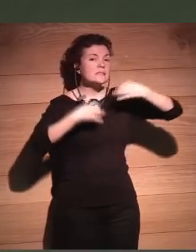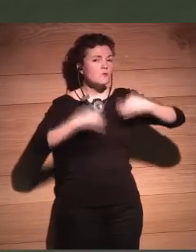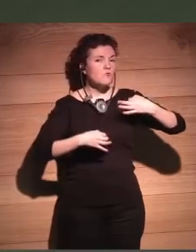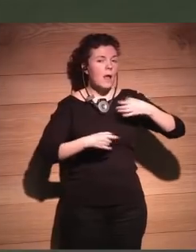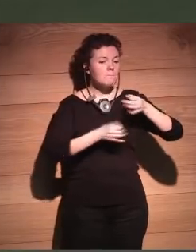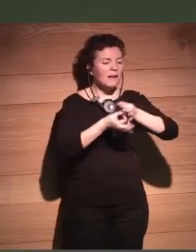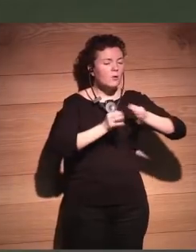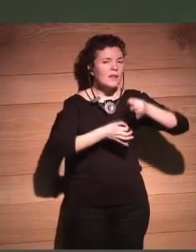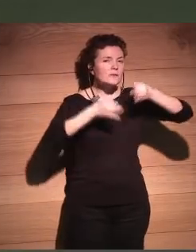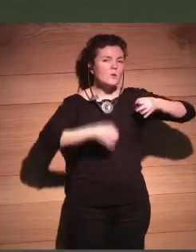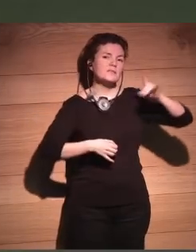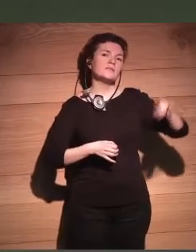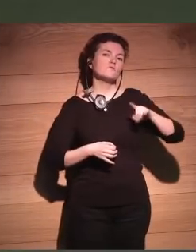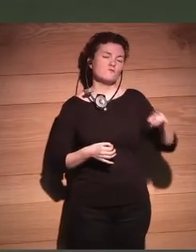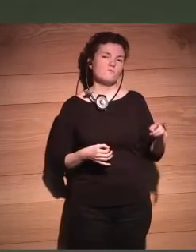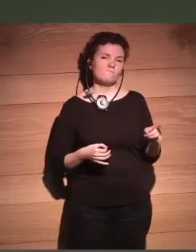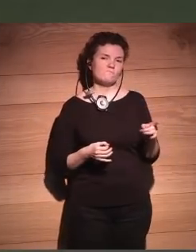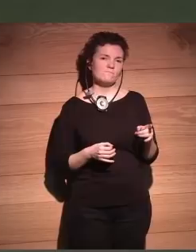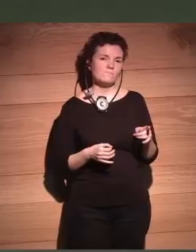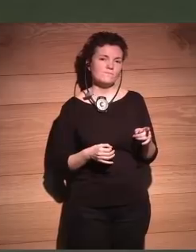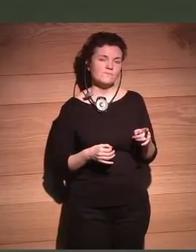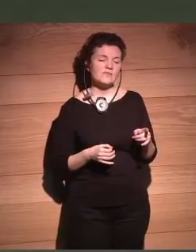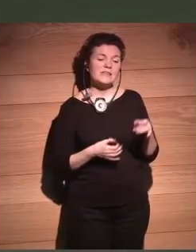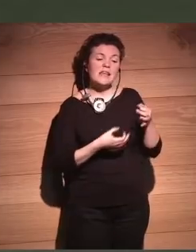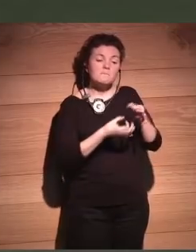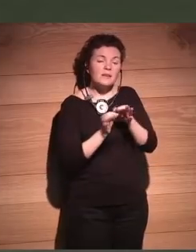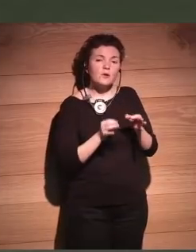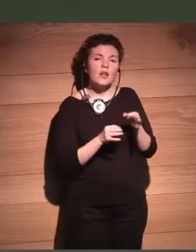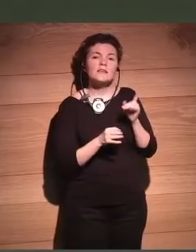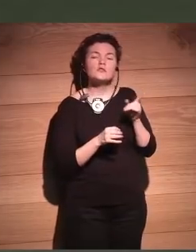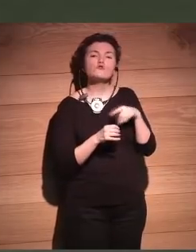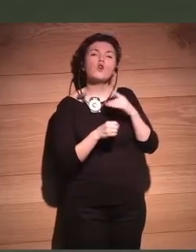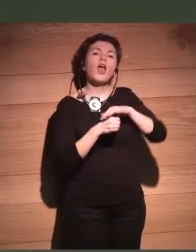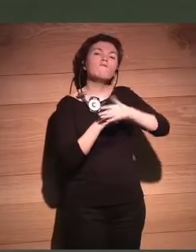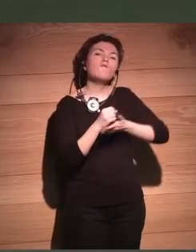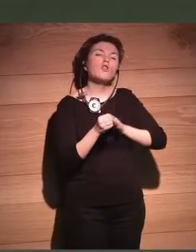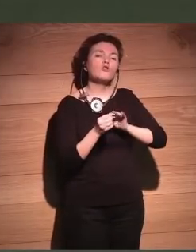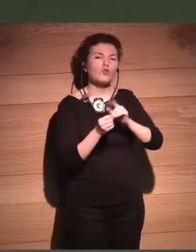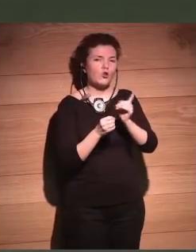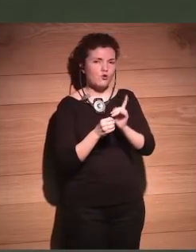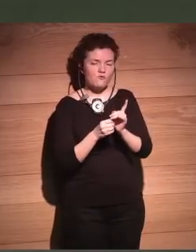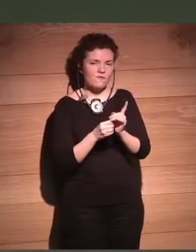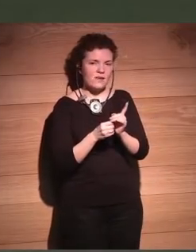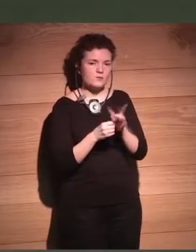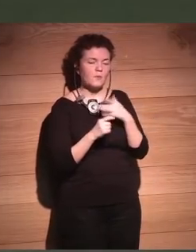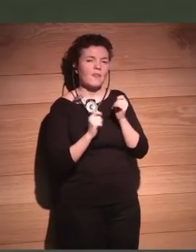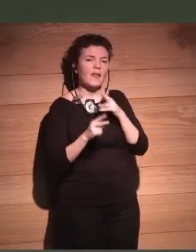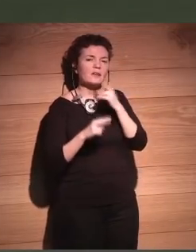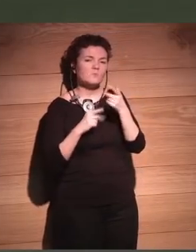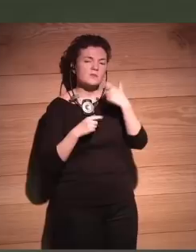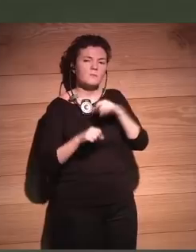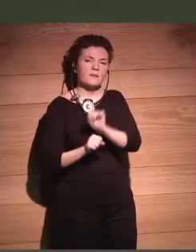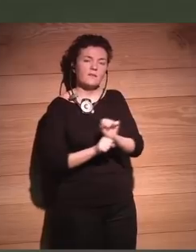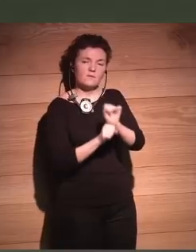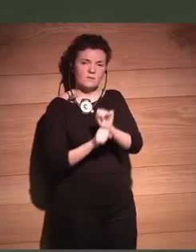estas partículas. Es decir, no hay nada en ellas que simplemente sea un envoltorio que puede provocar ciertas respuestas inmunes.